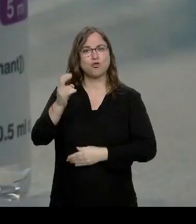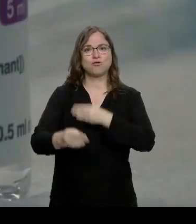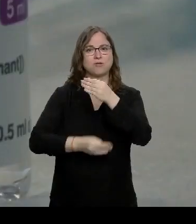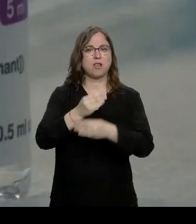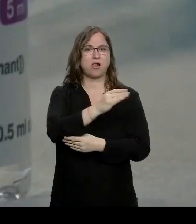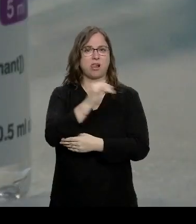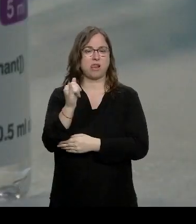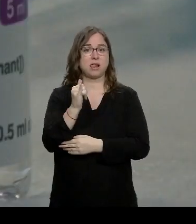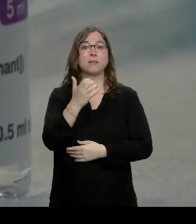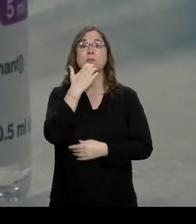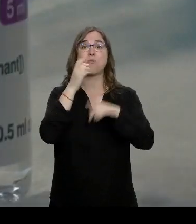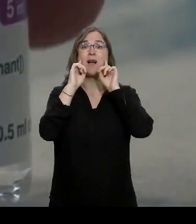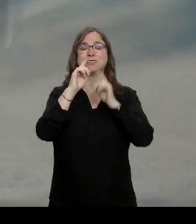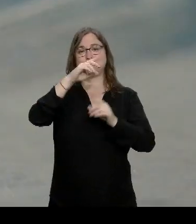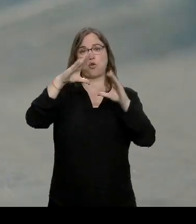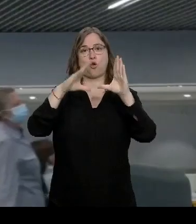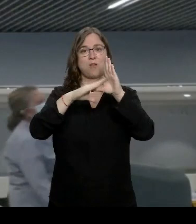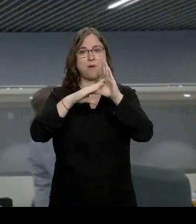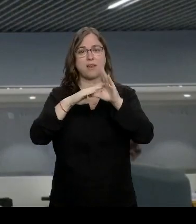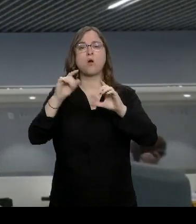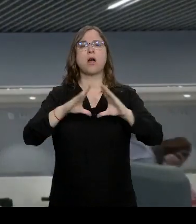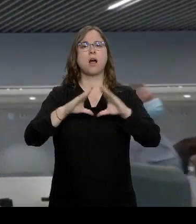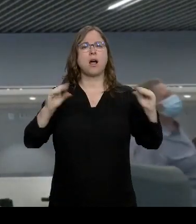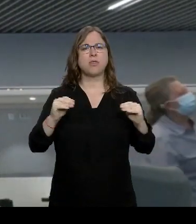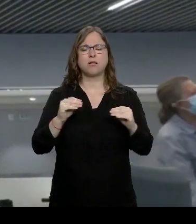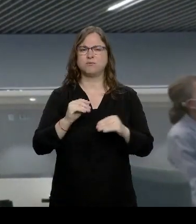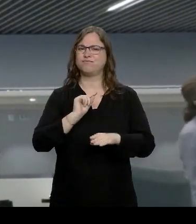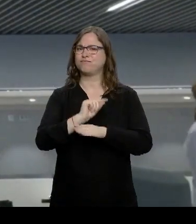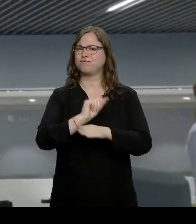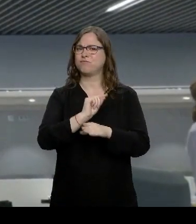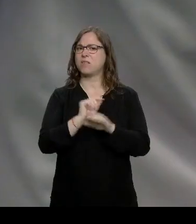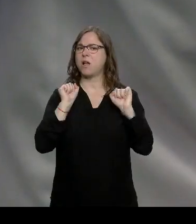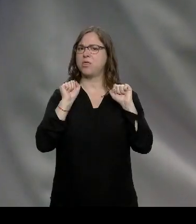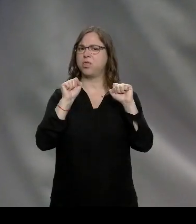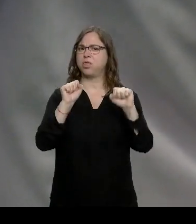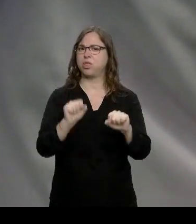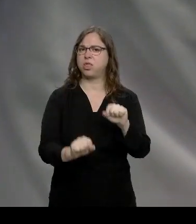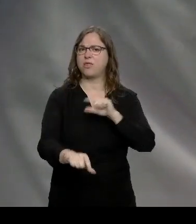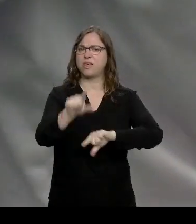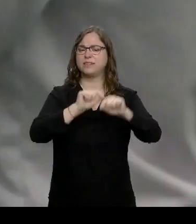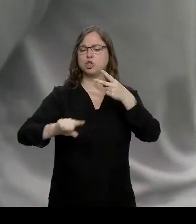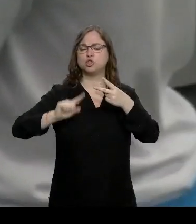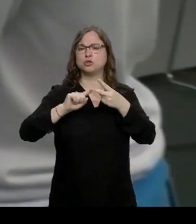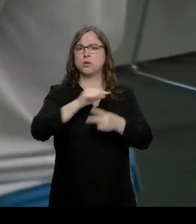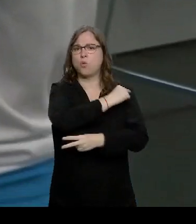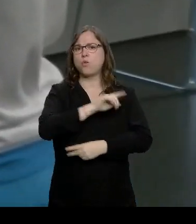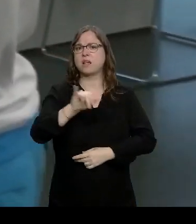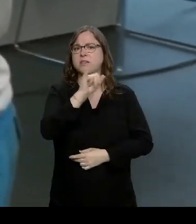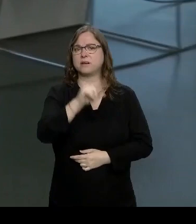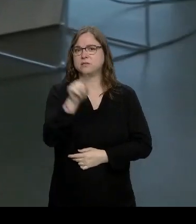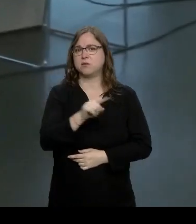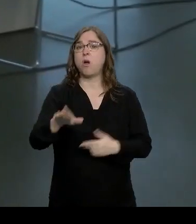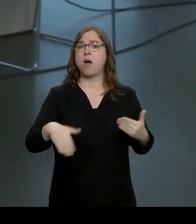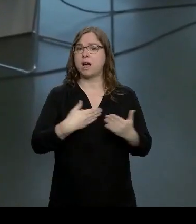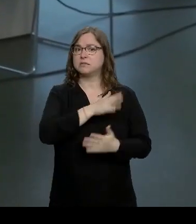disponibles. Comunidades como la de Madrid o Andalucía han criticado en los últimos días los retrasos sobre estas segundas dosis de AstraZeneca e incluso han llegado